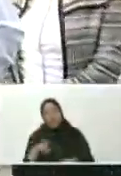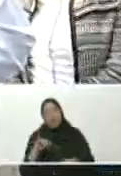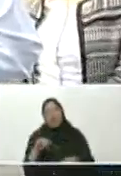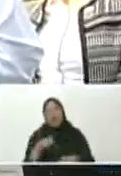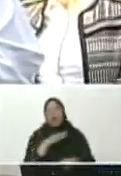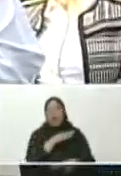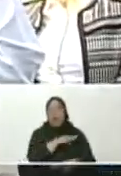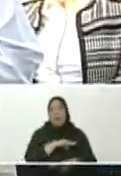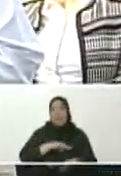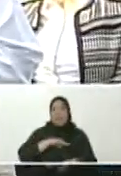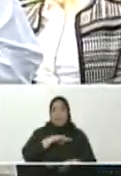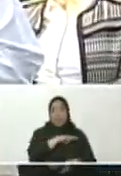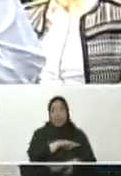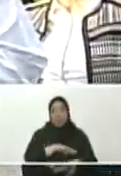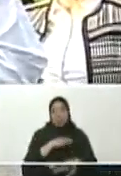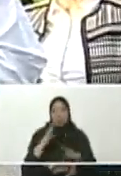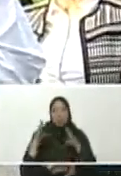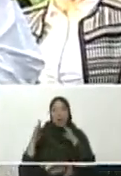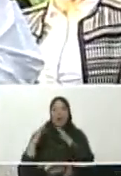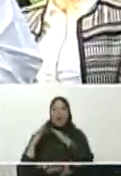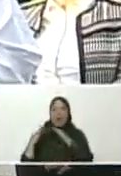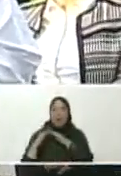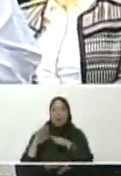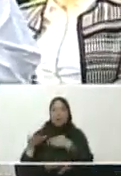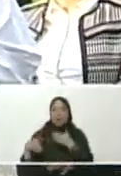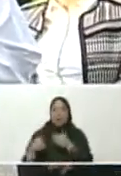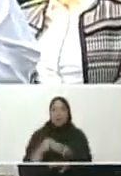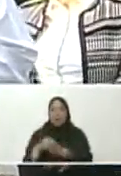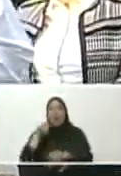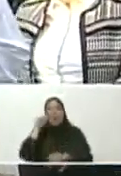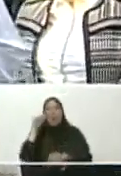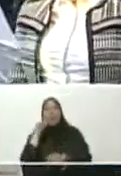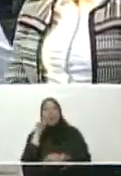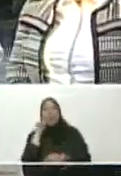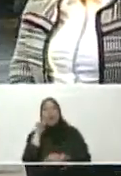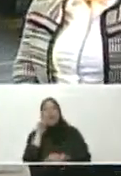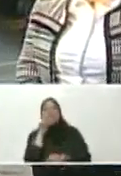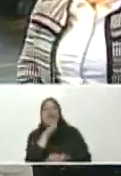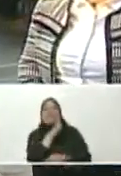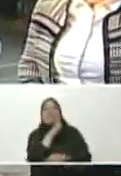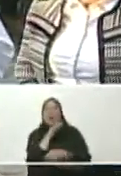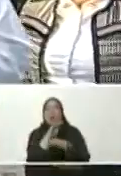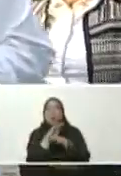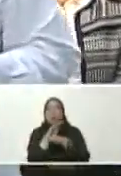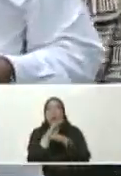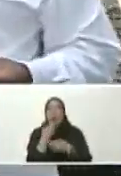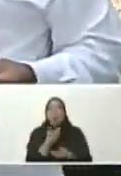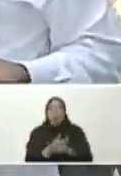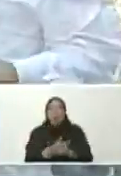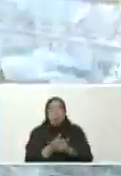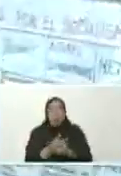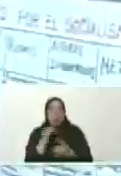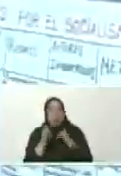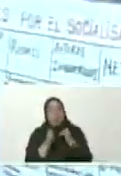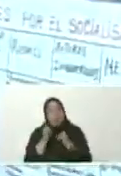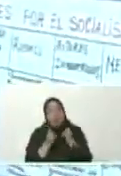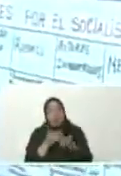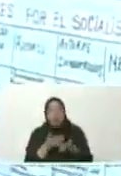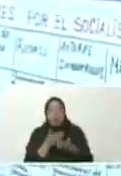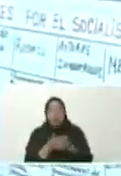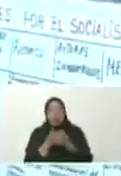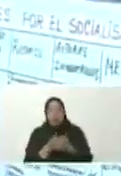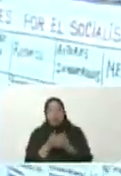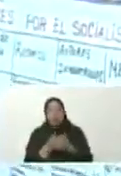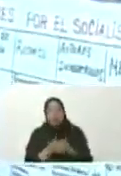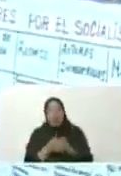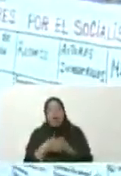misiones activas de Hogares de la Patria, Somos Venezuela, Parto Humanizado y José Gregorio Lactancia, y las misiones activas entre Robinson Riva y